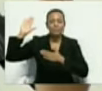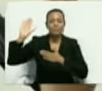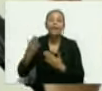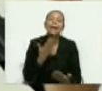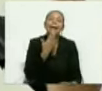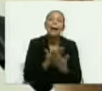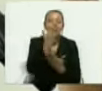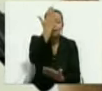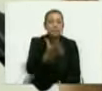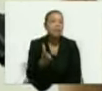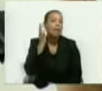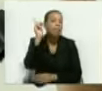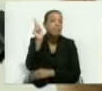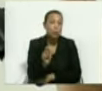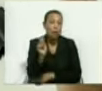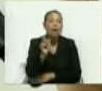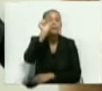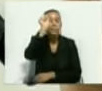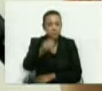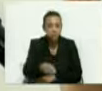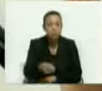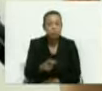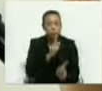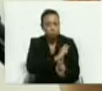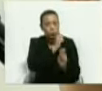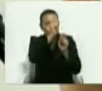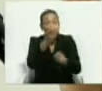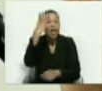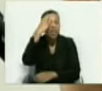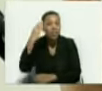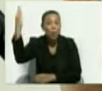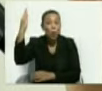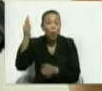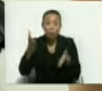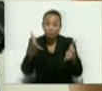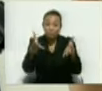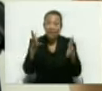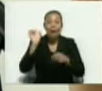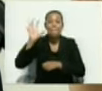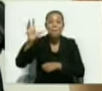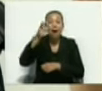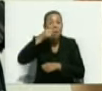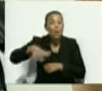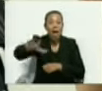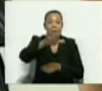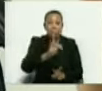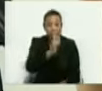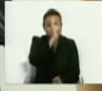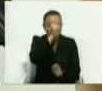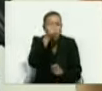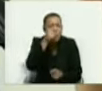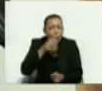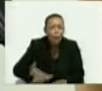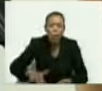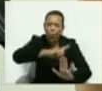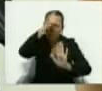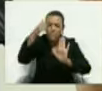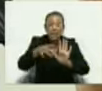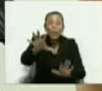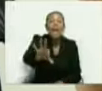Gracias, diputada. Si así lo hiciere, que Dios, que la patria, que el pueblo que le